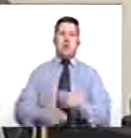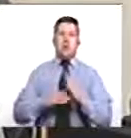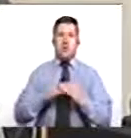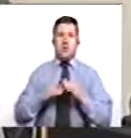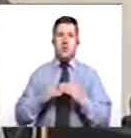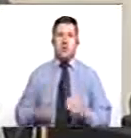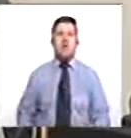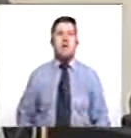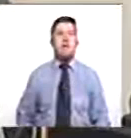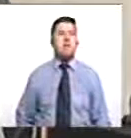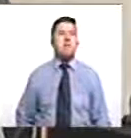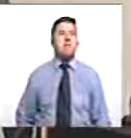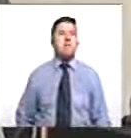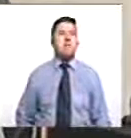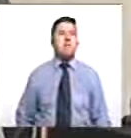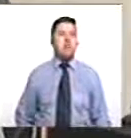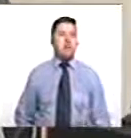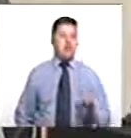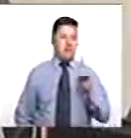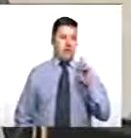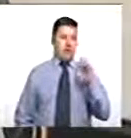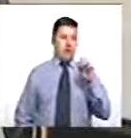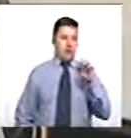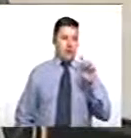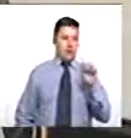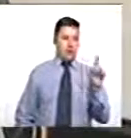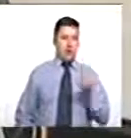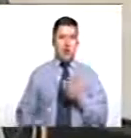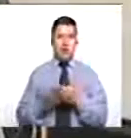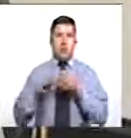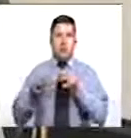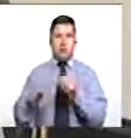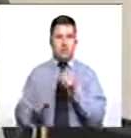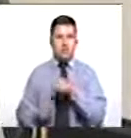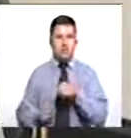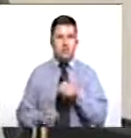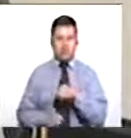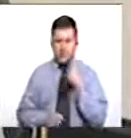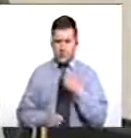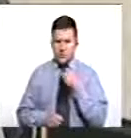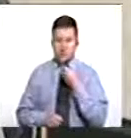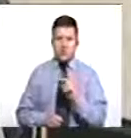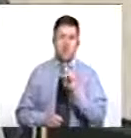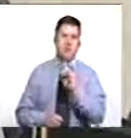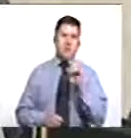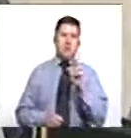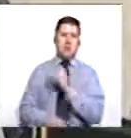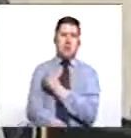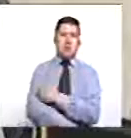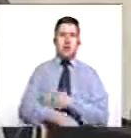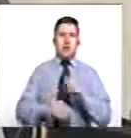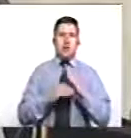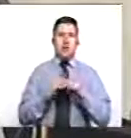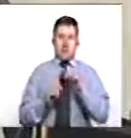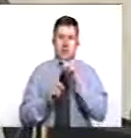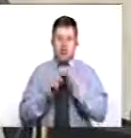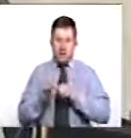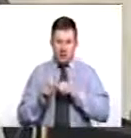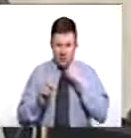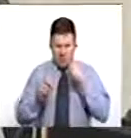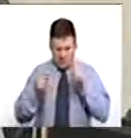$425 millones. Cuando Unión Fenosa la compra, empieza a tener unas pérdidas de $22 millones